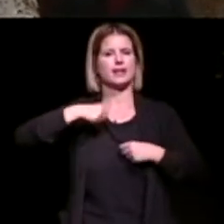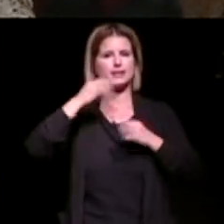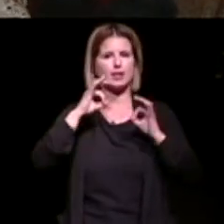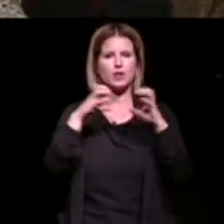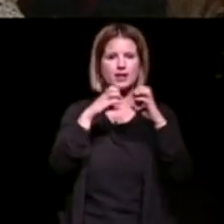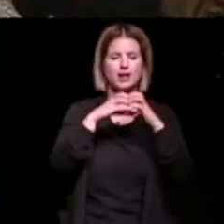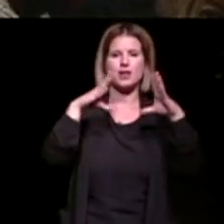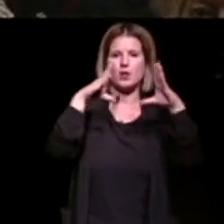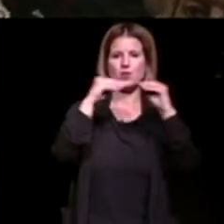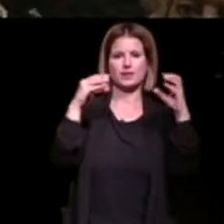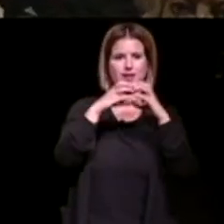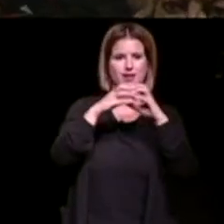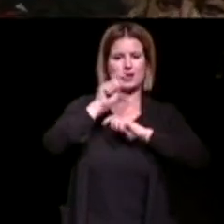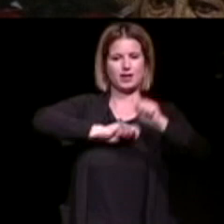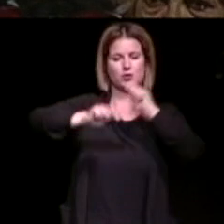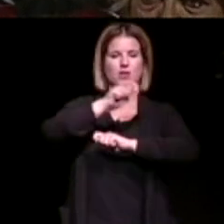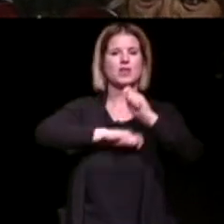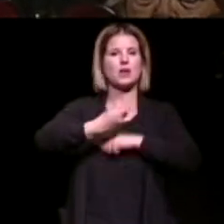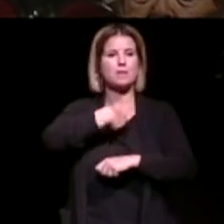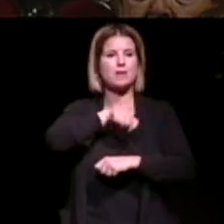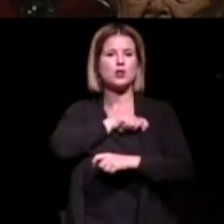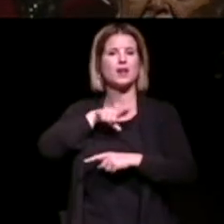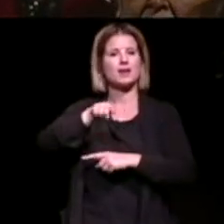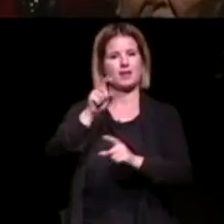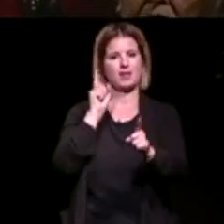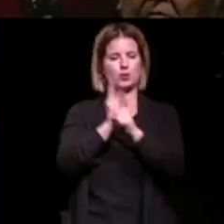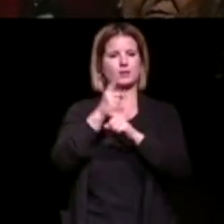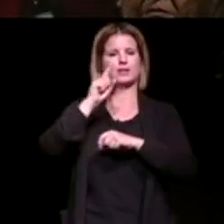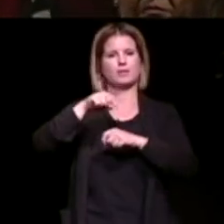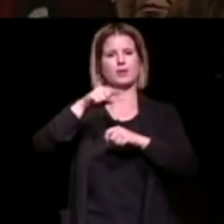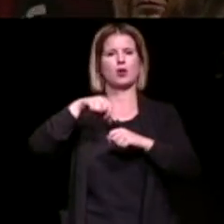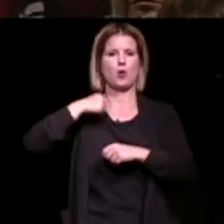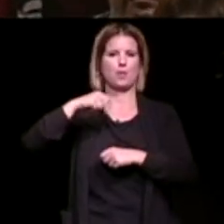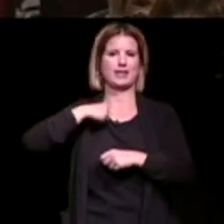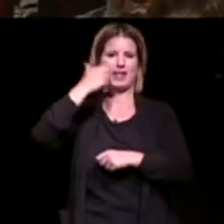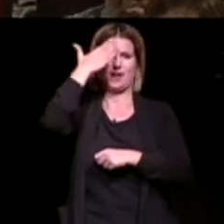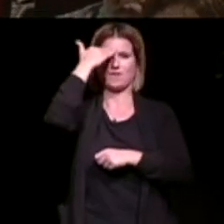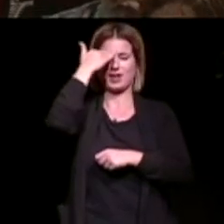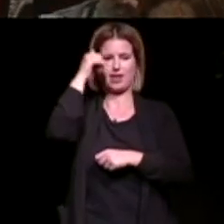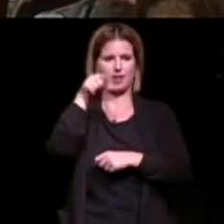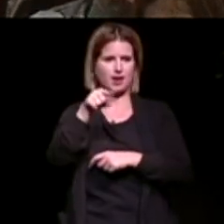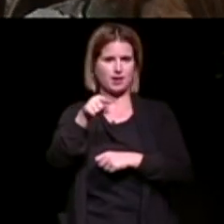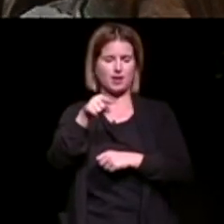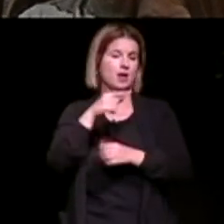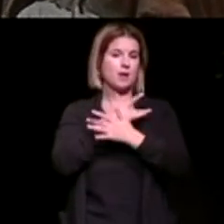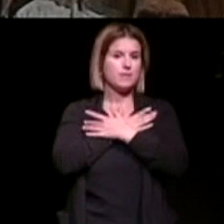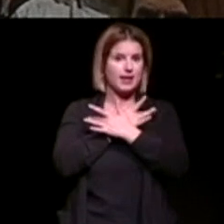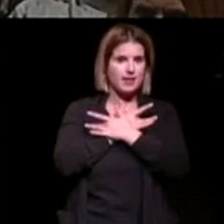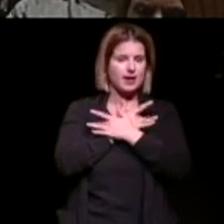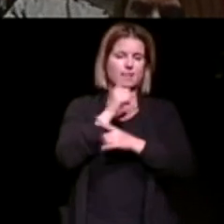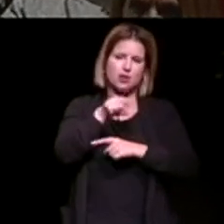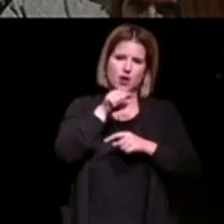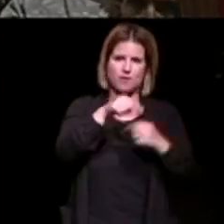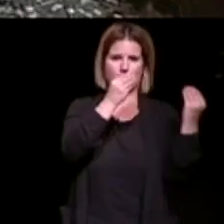la asociación española contra el cáncer y el Hospital Universitario Virgen de las nieves en el que me formé como médico